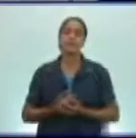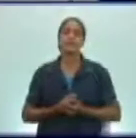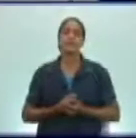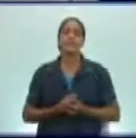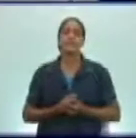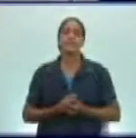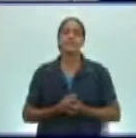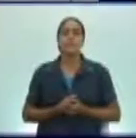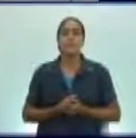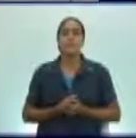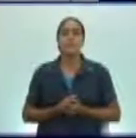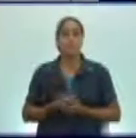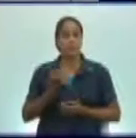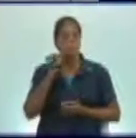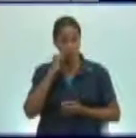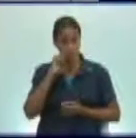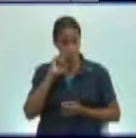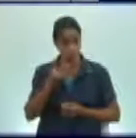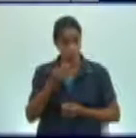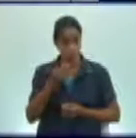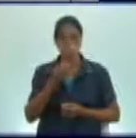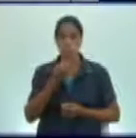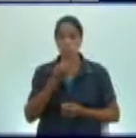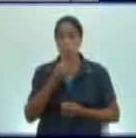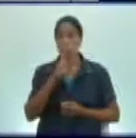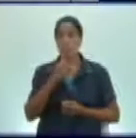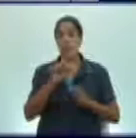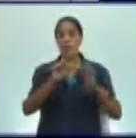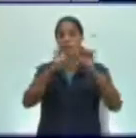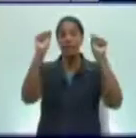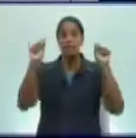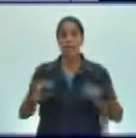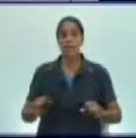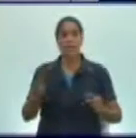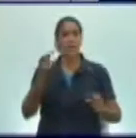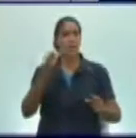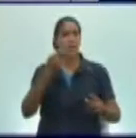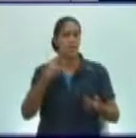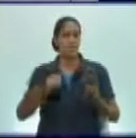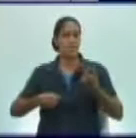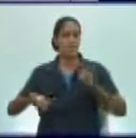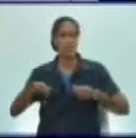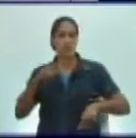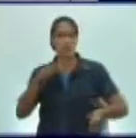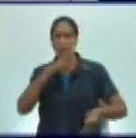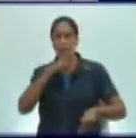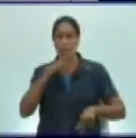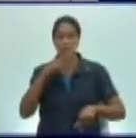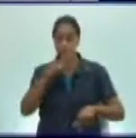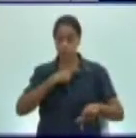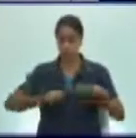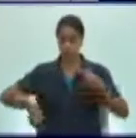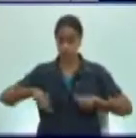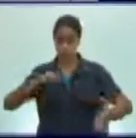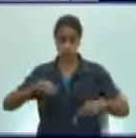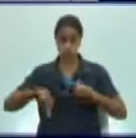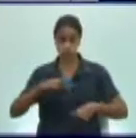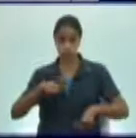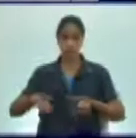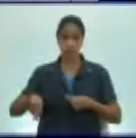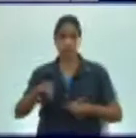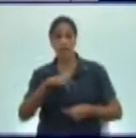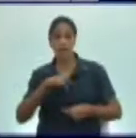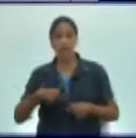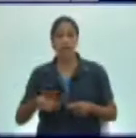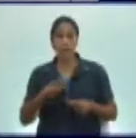gases. También podemos hablar del sistema circulatorio, como ya he dicho, es cerrado. En el sistema circulatorio